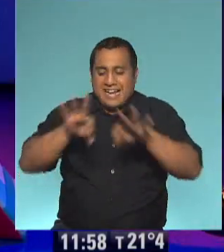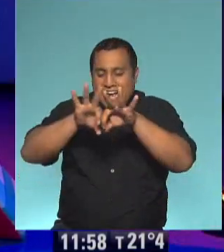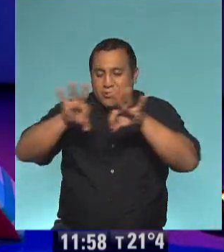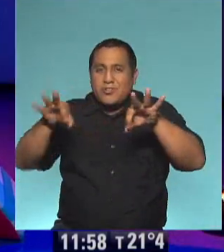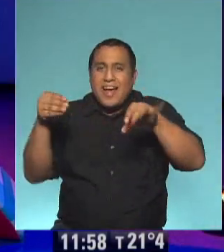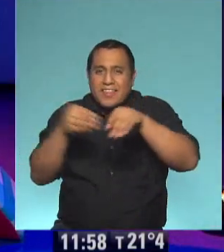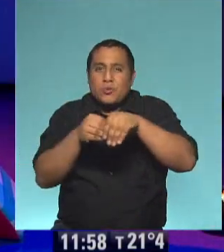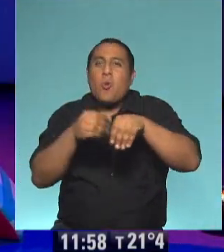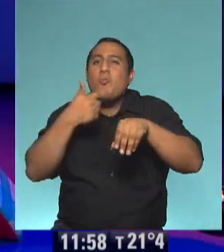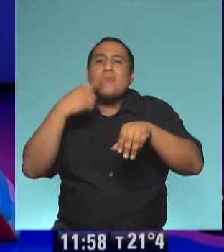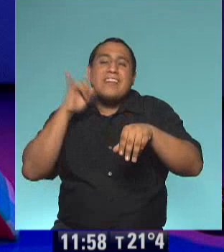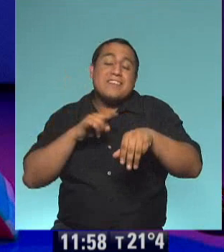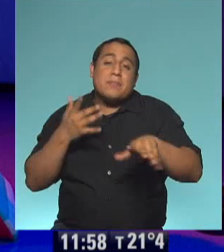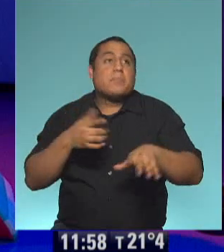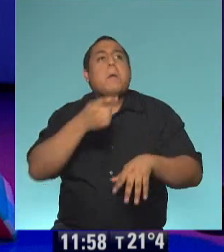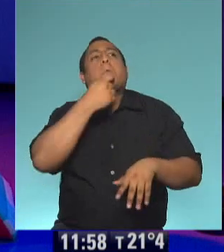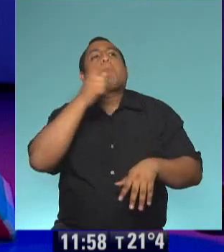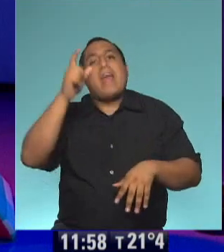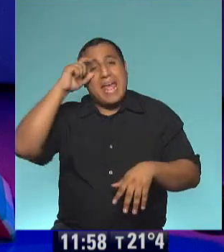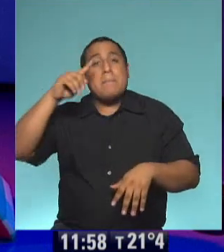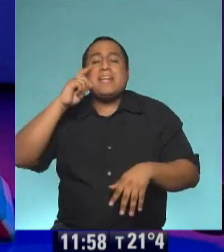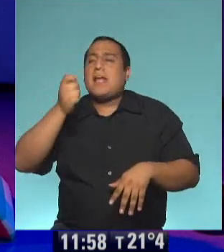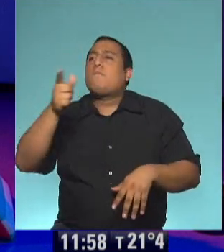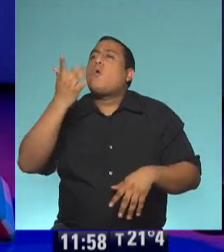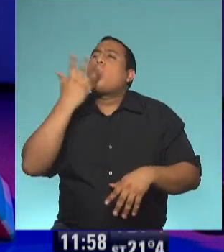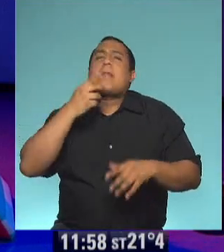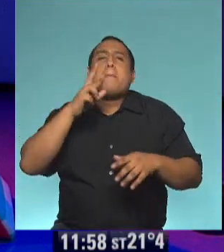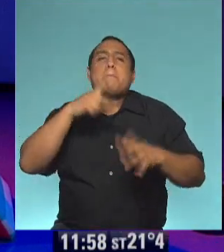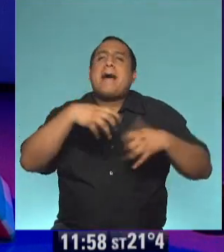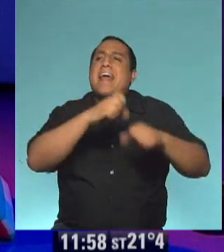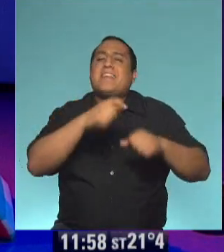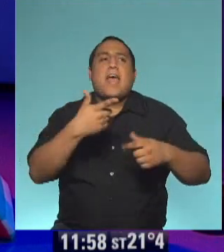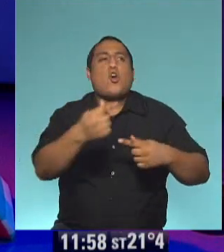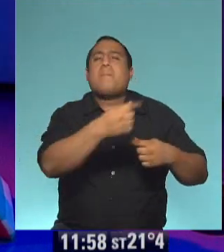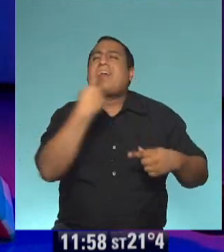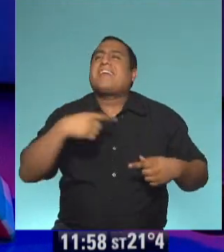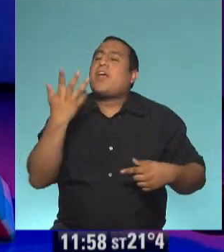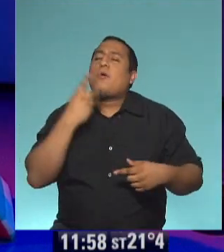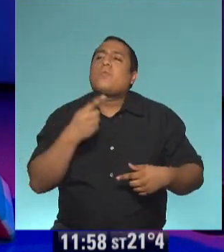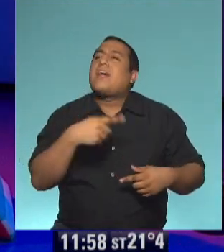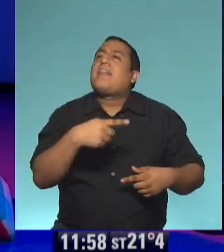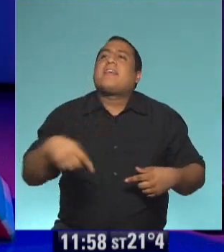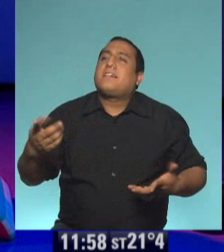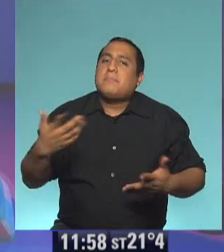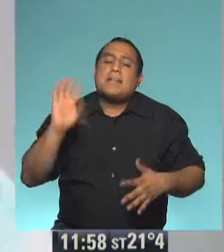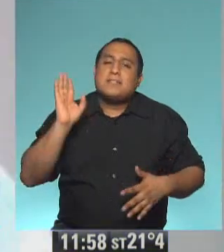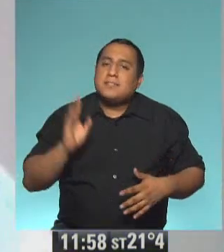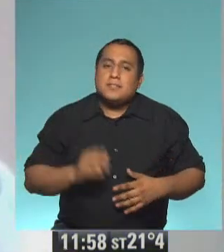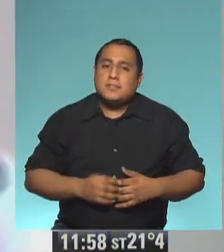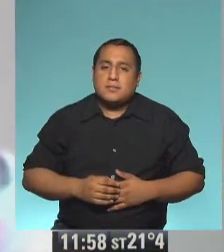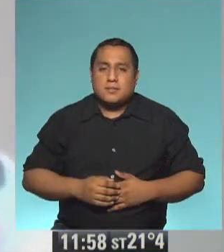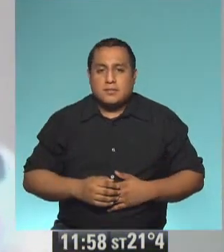gigante. A vos, Emilia, por ejemplo, si me tenés que decir de una panadería, ¿qué compras sí o sí? ¿Qué es lo que más te gusta?